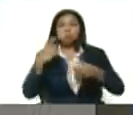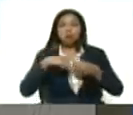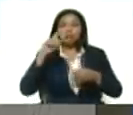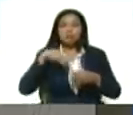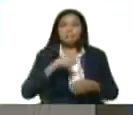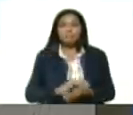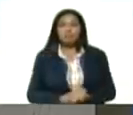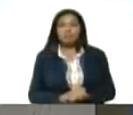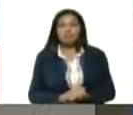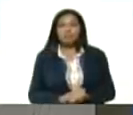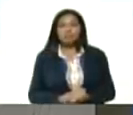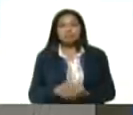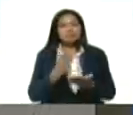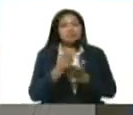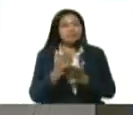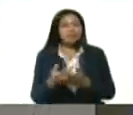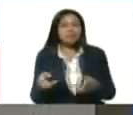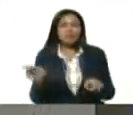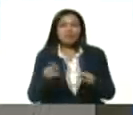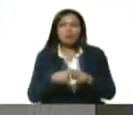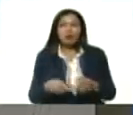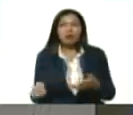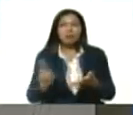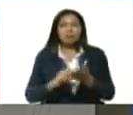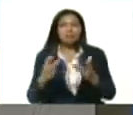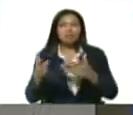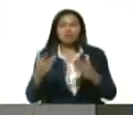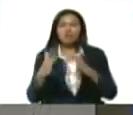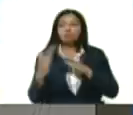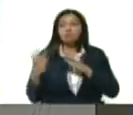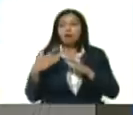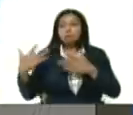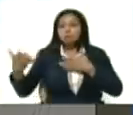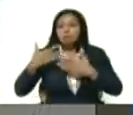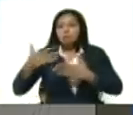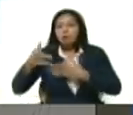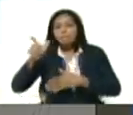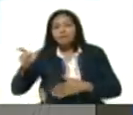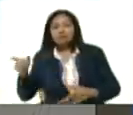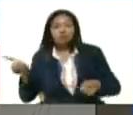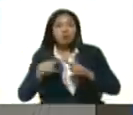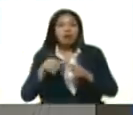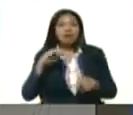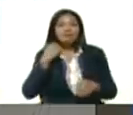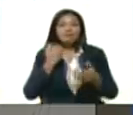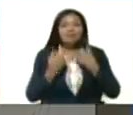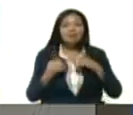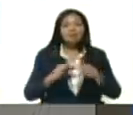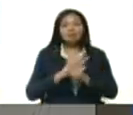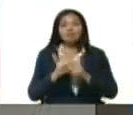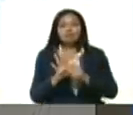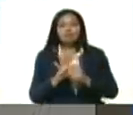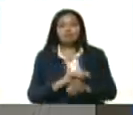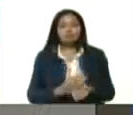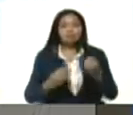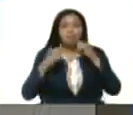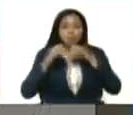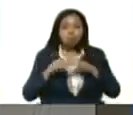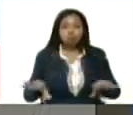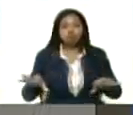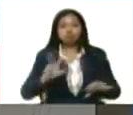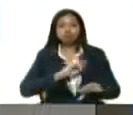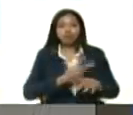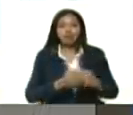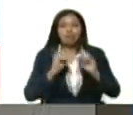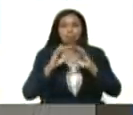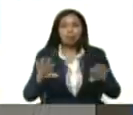dio lo que siempre ocurre cuando hay contacto físico con personas infectadas por COVID-19 y más aún si